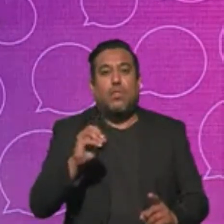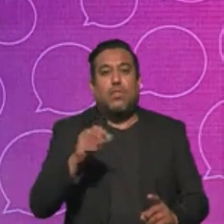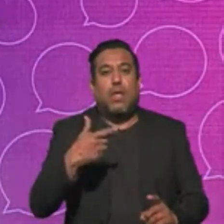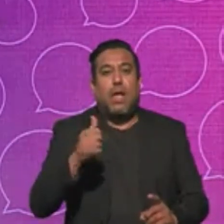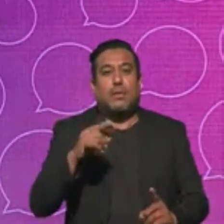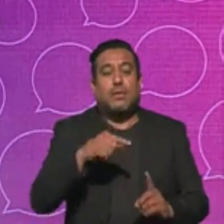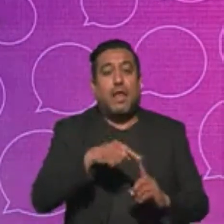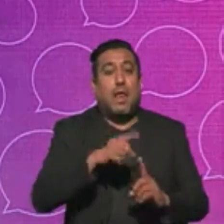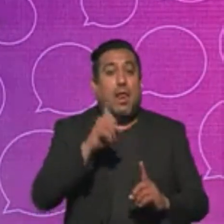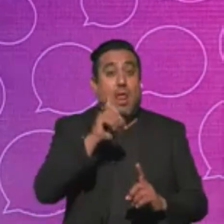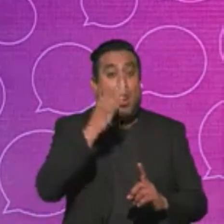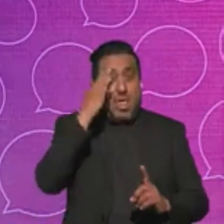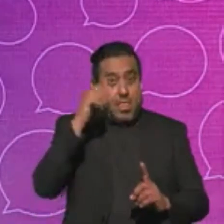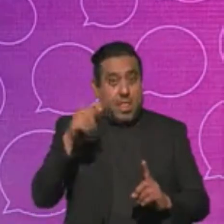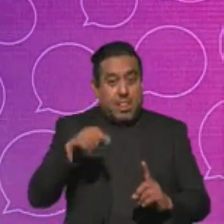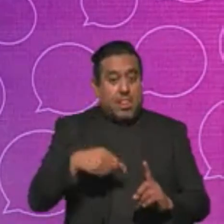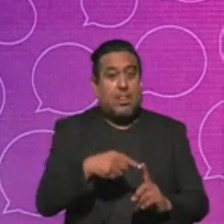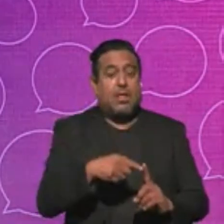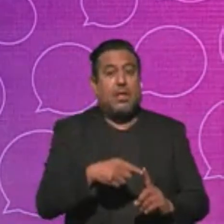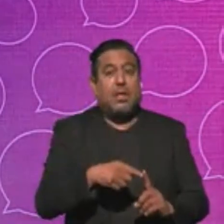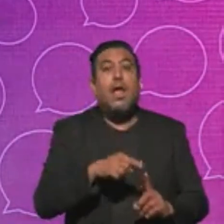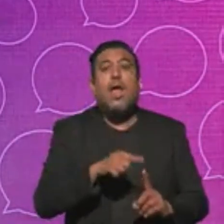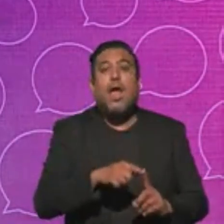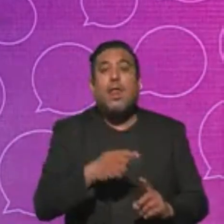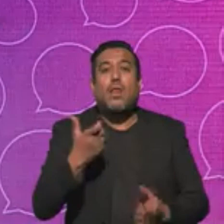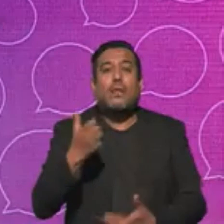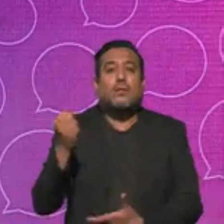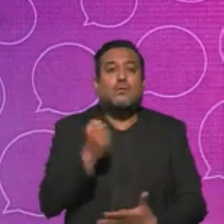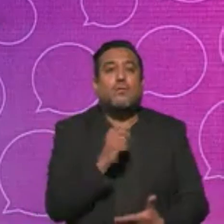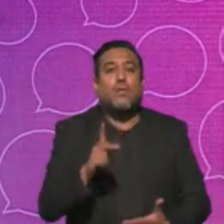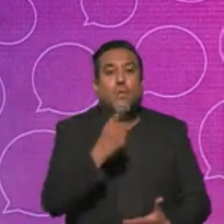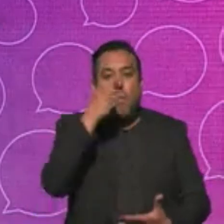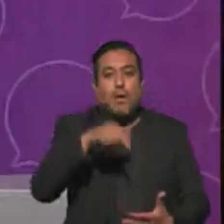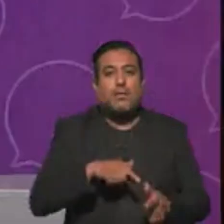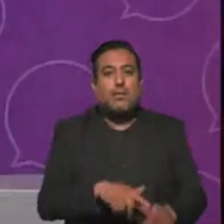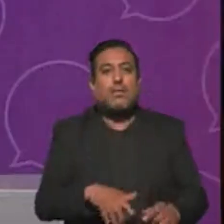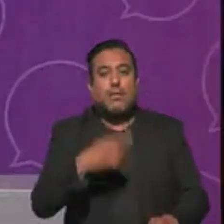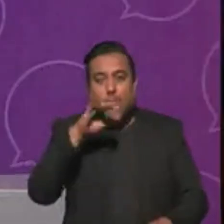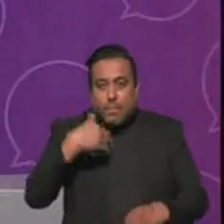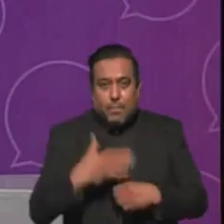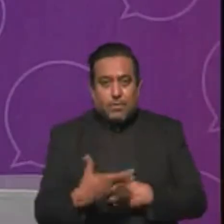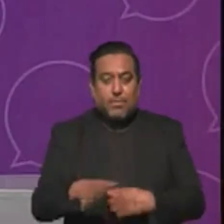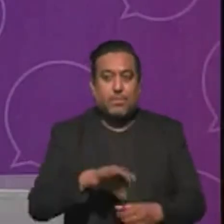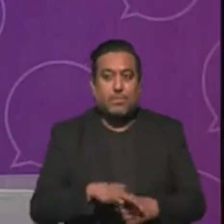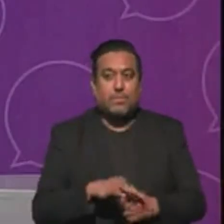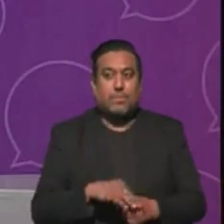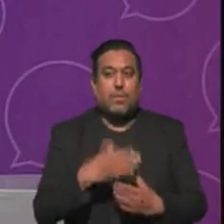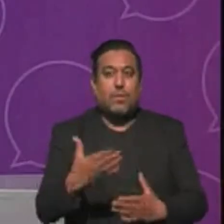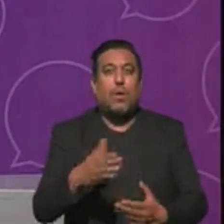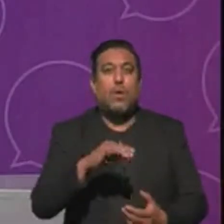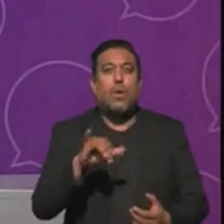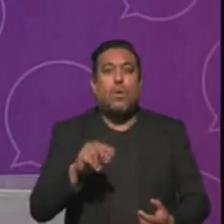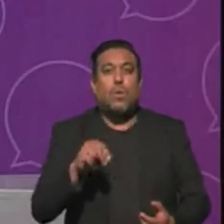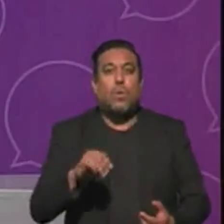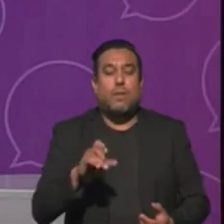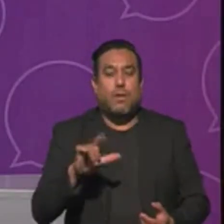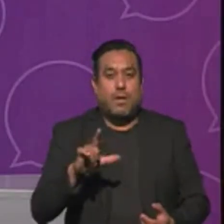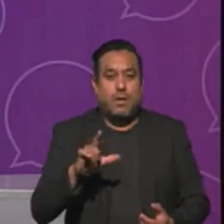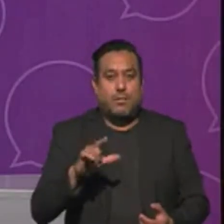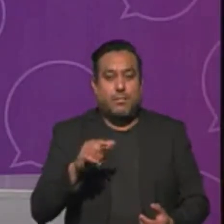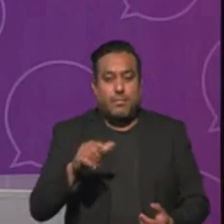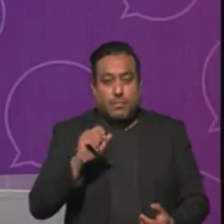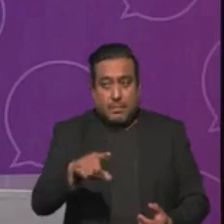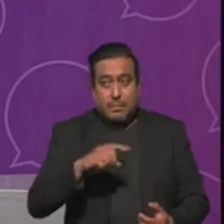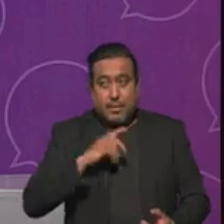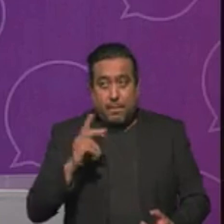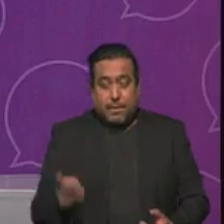utilizando recursos públicos para hacer esta campaña Gracias candidato candidato Juan Miguel Ramírez Sánchez de morena repito